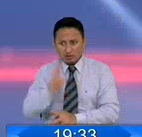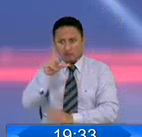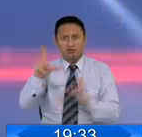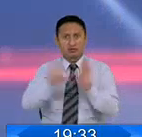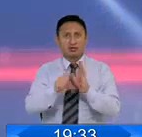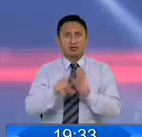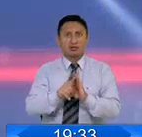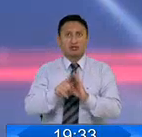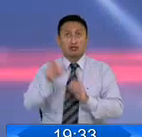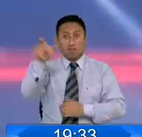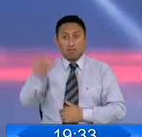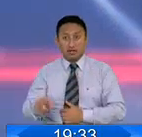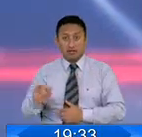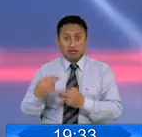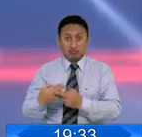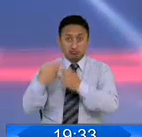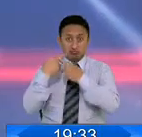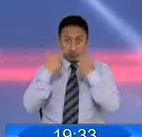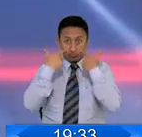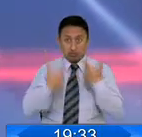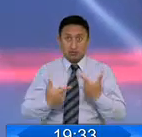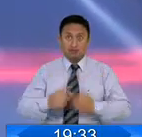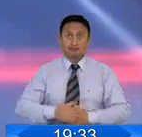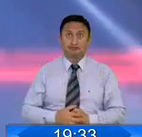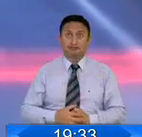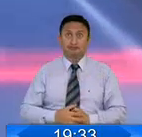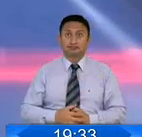y a quienes se encuentran cumpliendo con su trabajo.